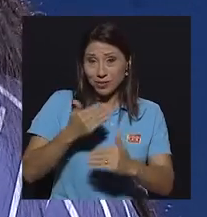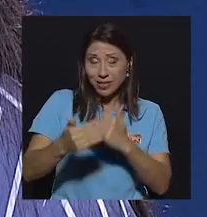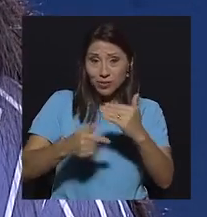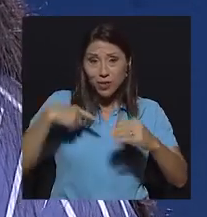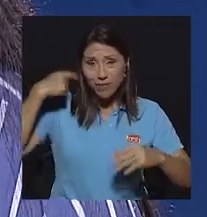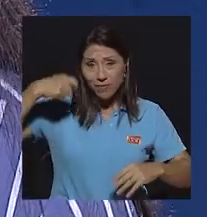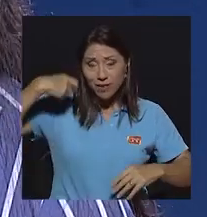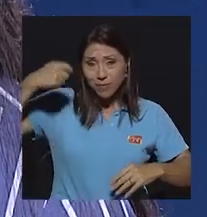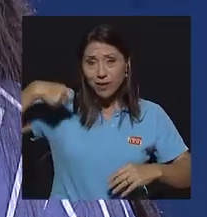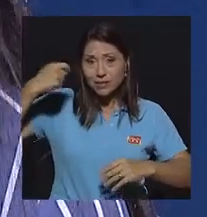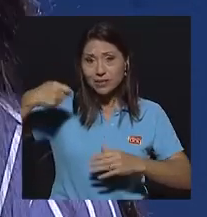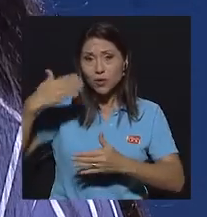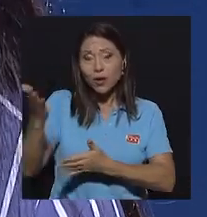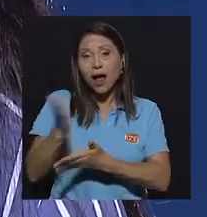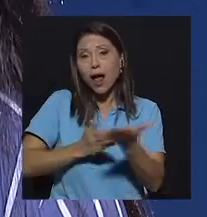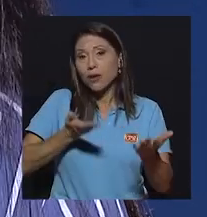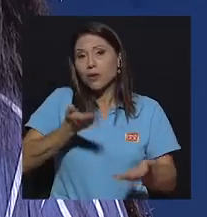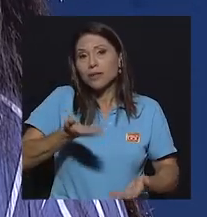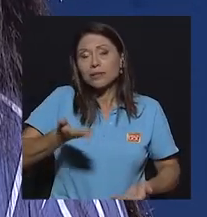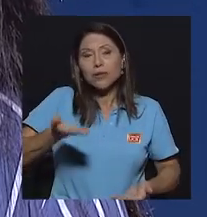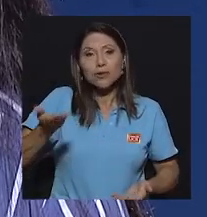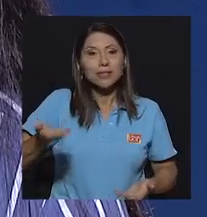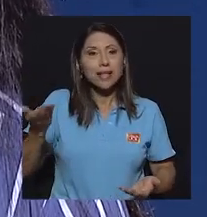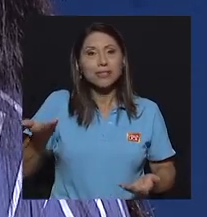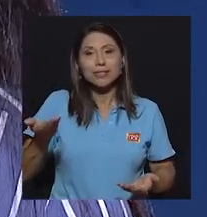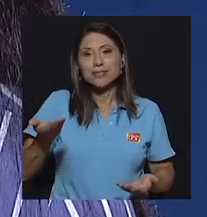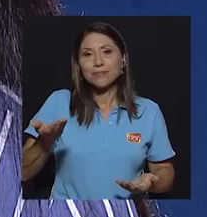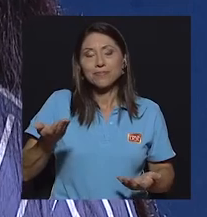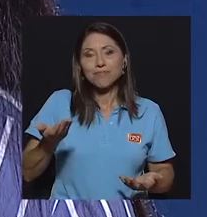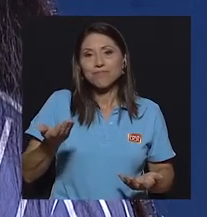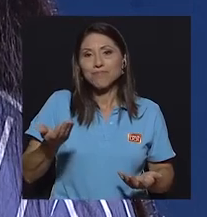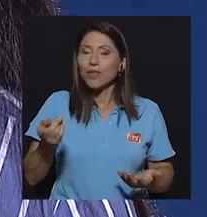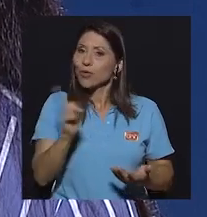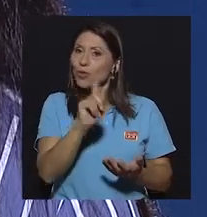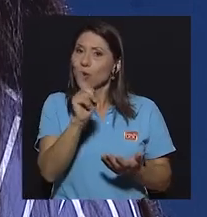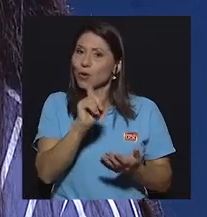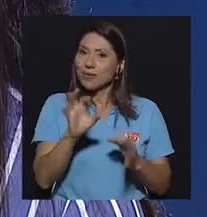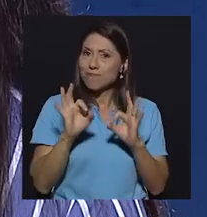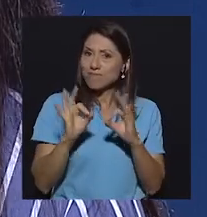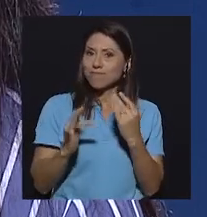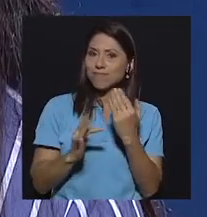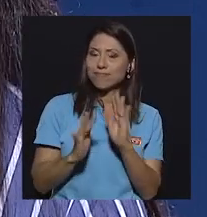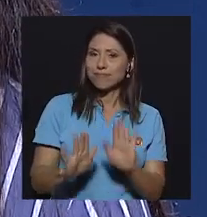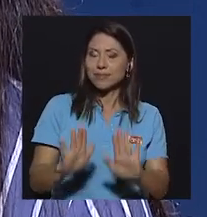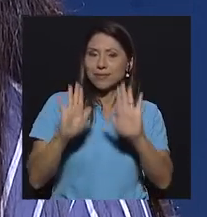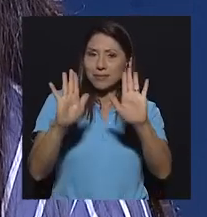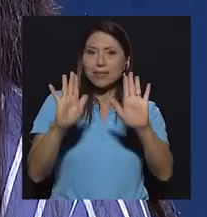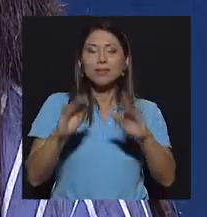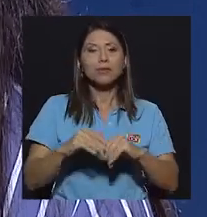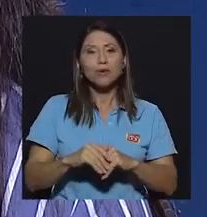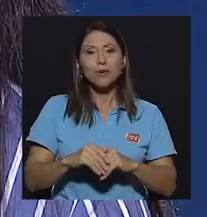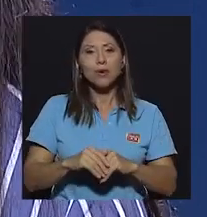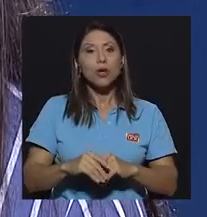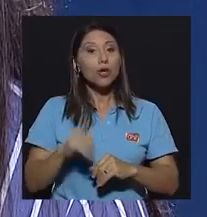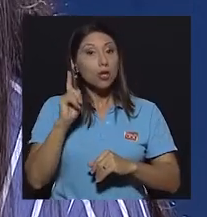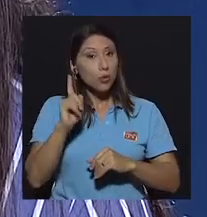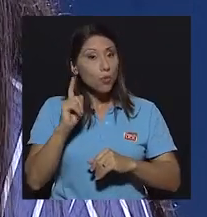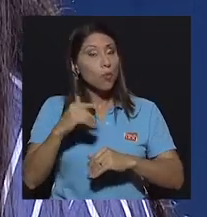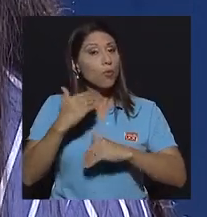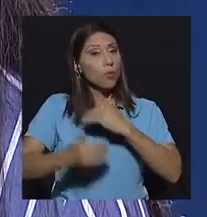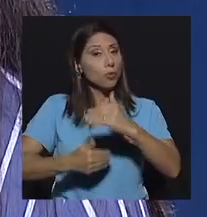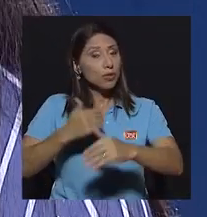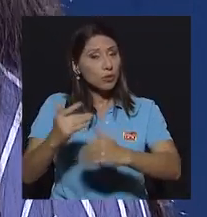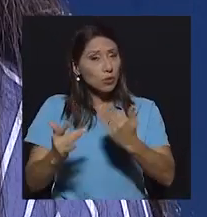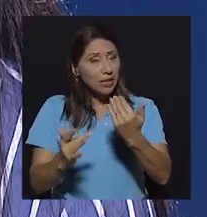Claro. filmación, pues algunas cosas no venían excelentes a nivel técnico, y hubo un proceso